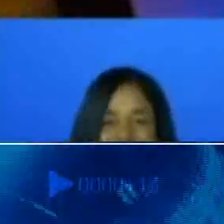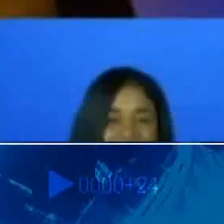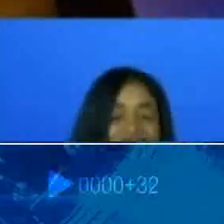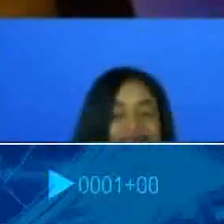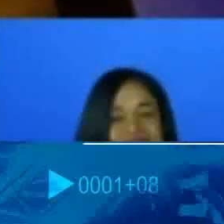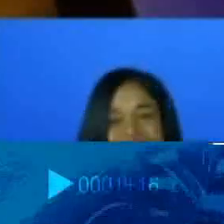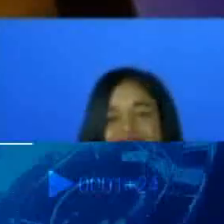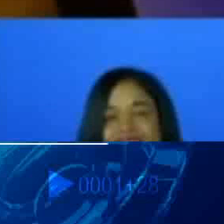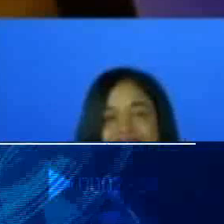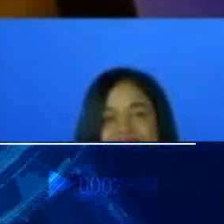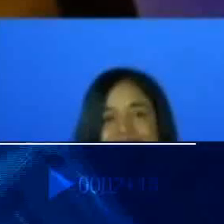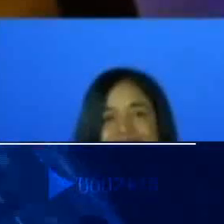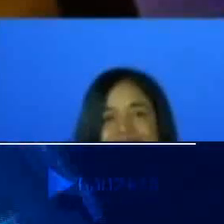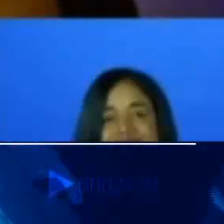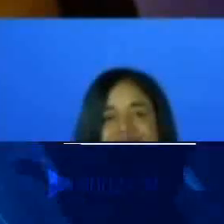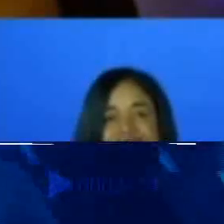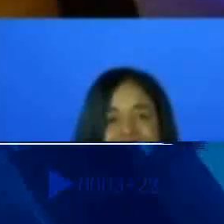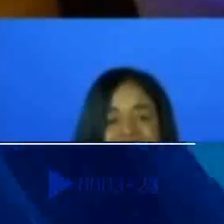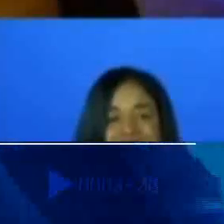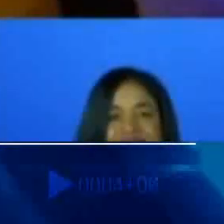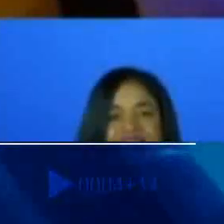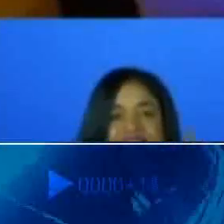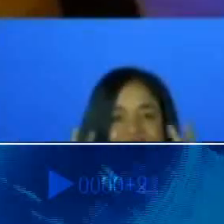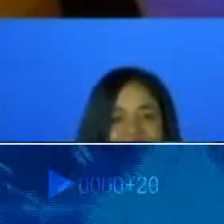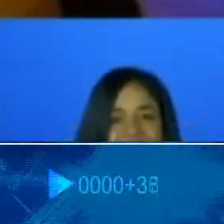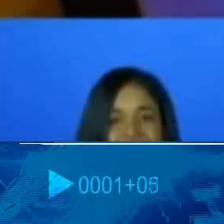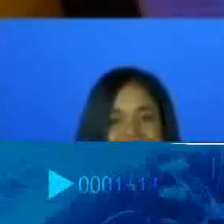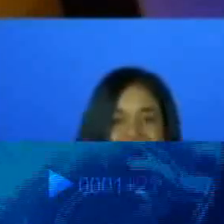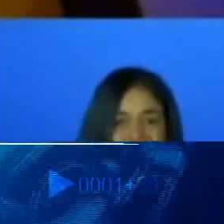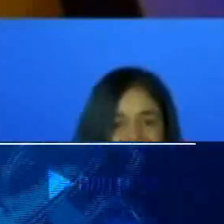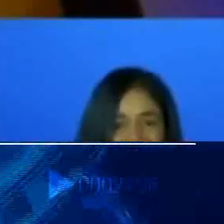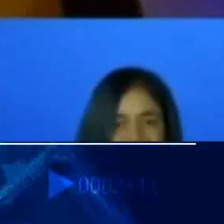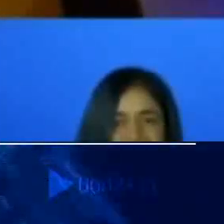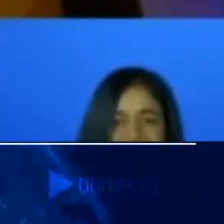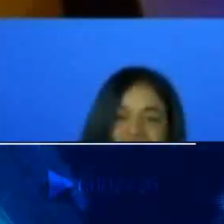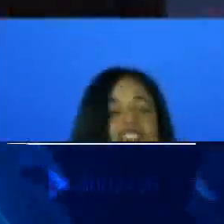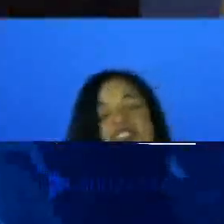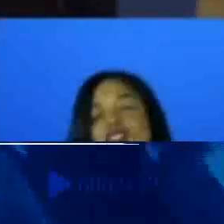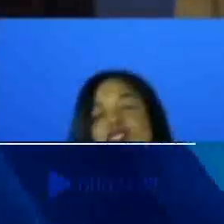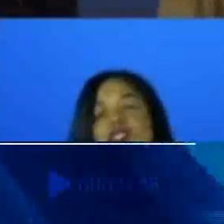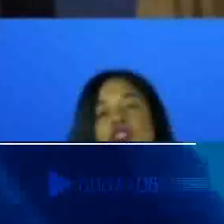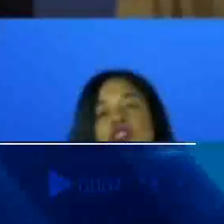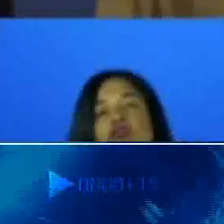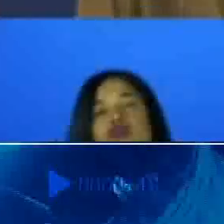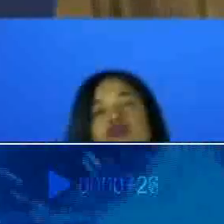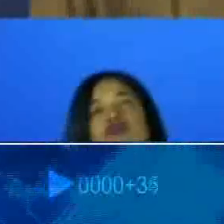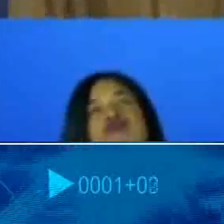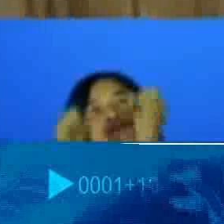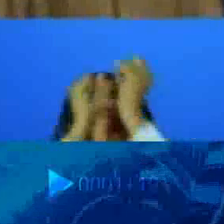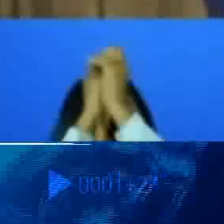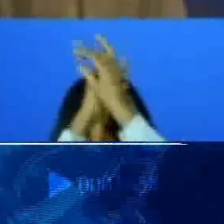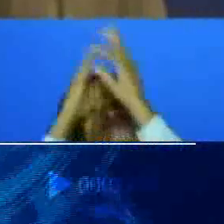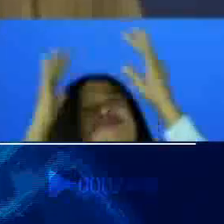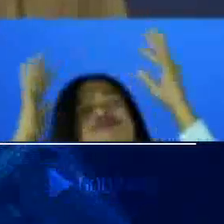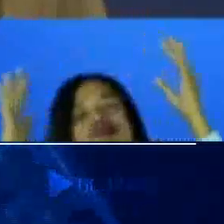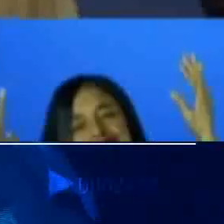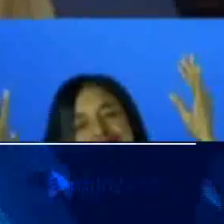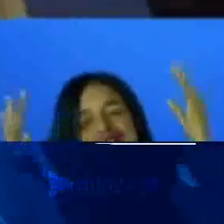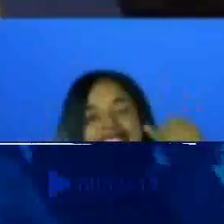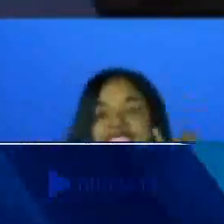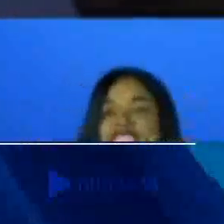implicados para elaborar con éxito esta estrategia de tanta importancia. En un momento tan complejo